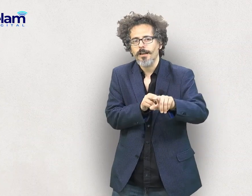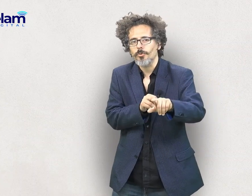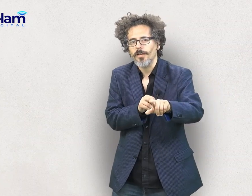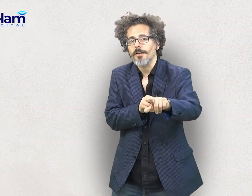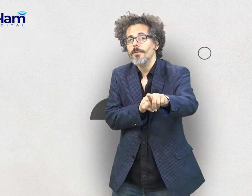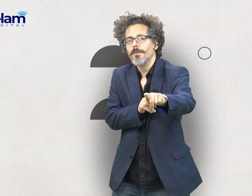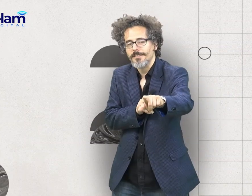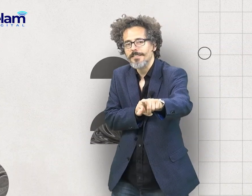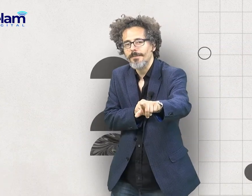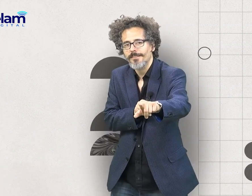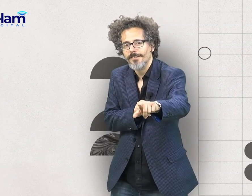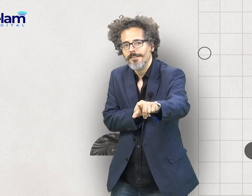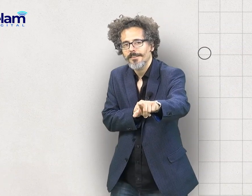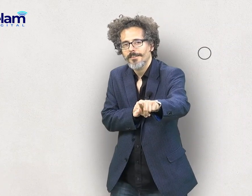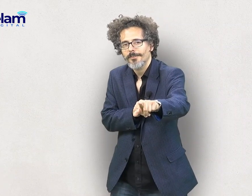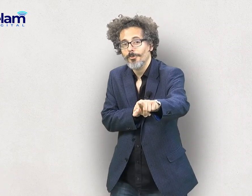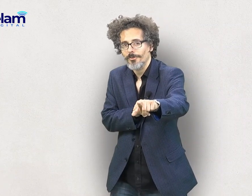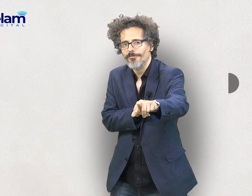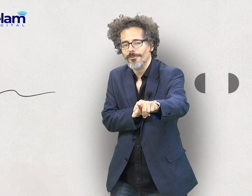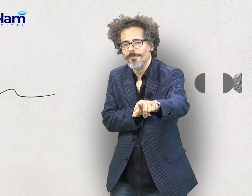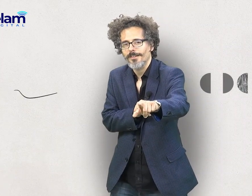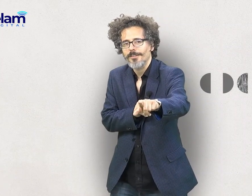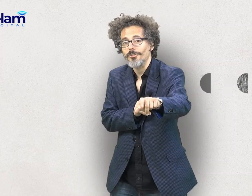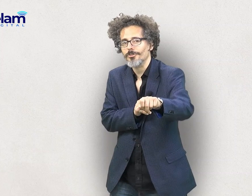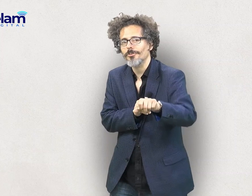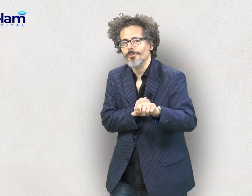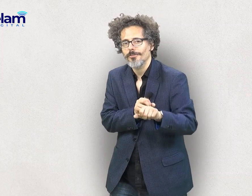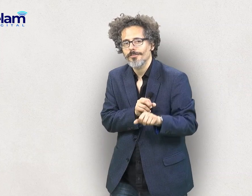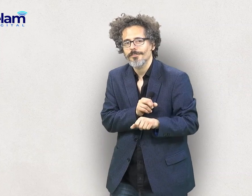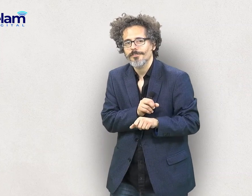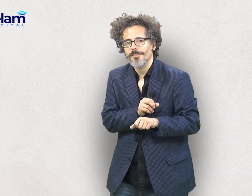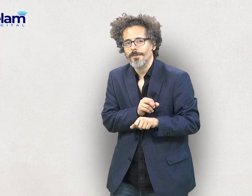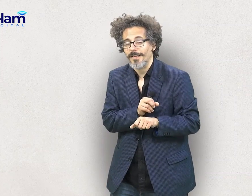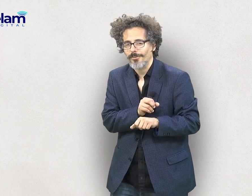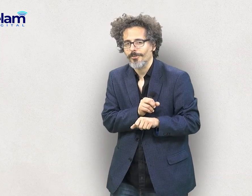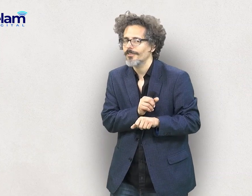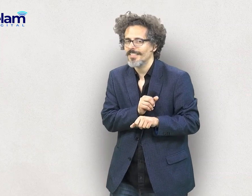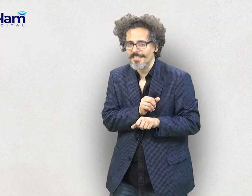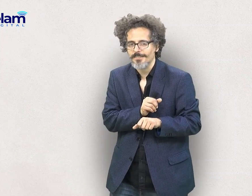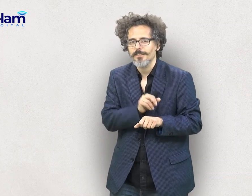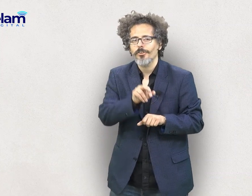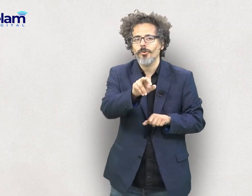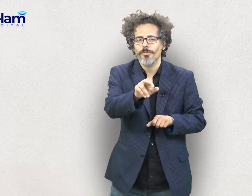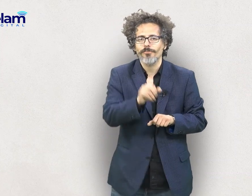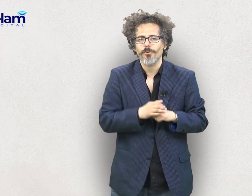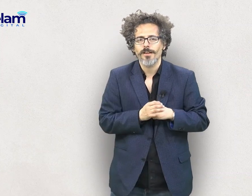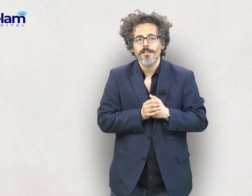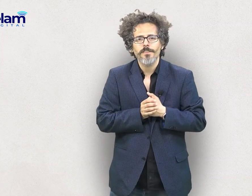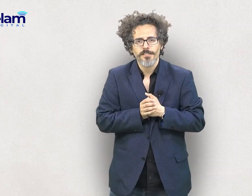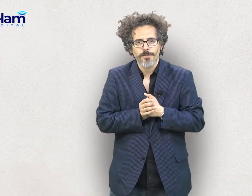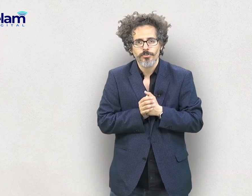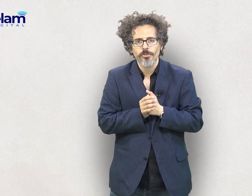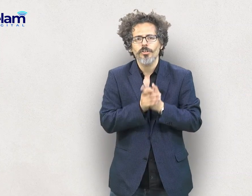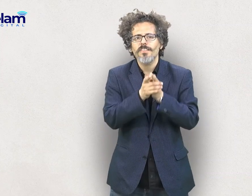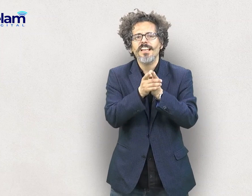la Gula precisamente como una forma No solo de pecado quizás con una forma